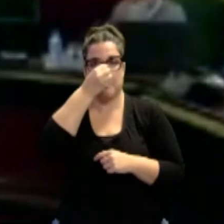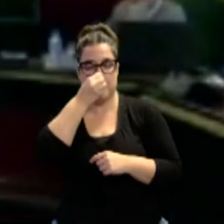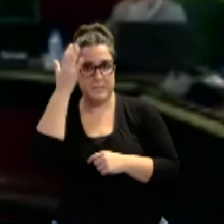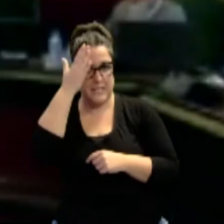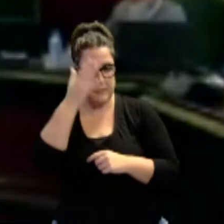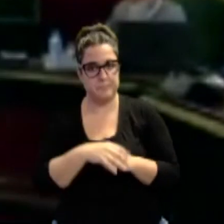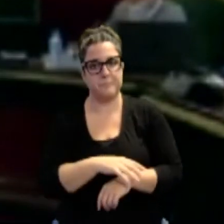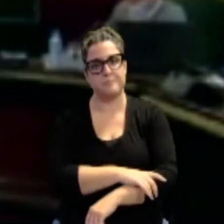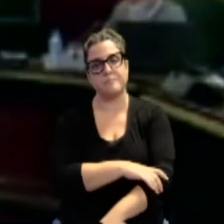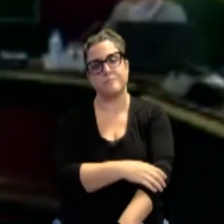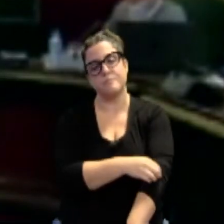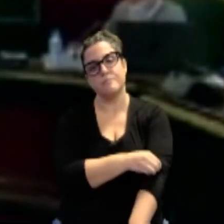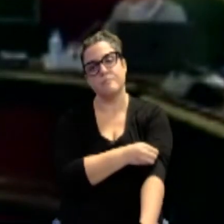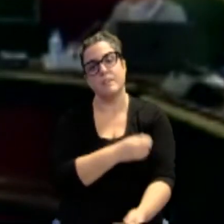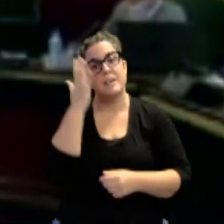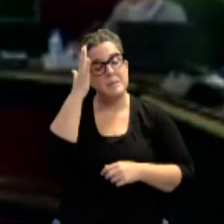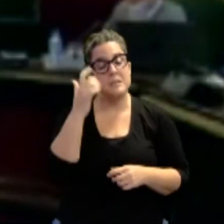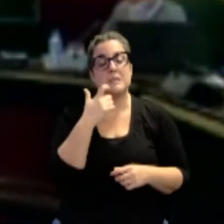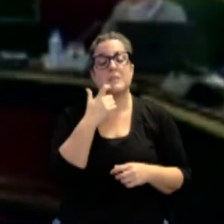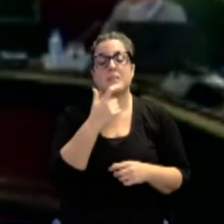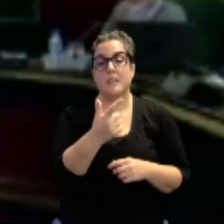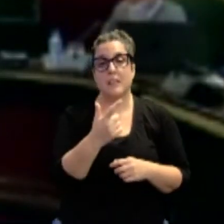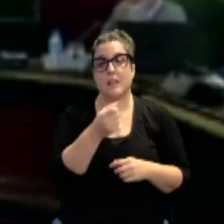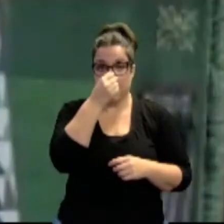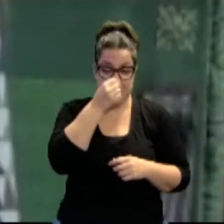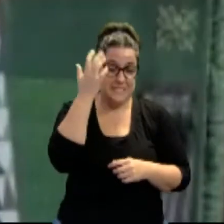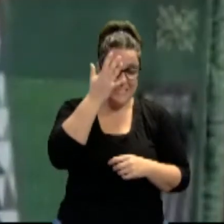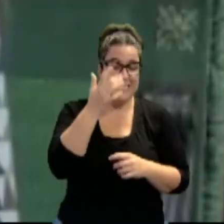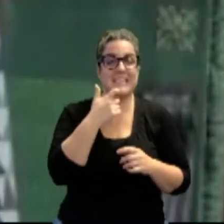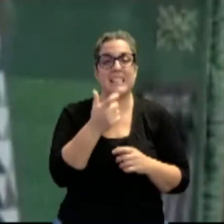Defendía la portavoz socialista haber podido incluir en los presupuestos de Navarra Suma todas sus